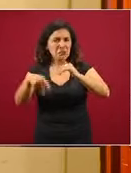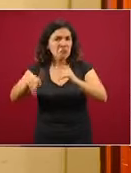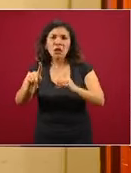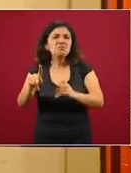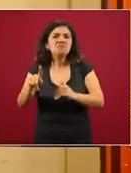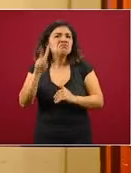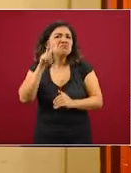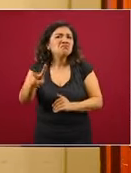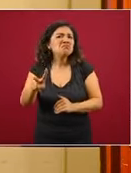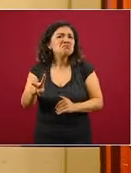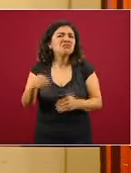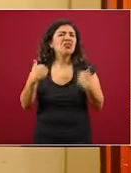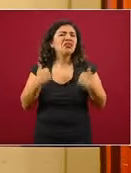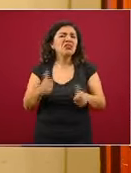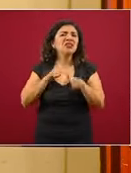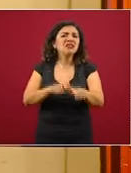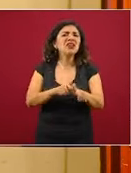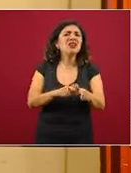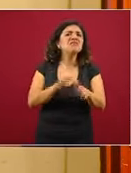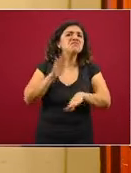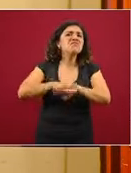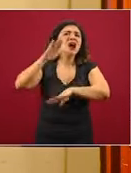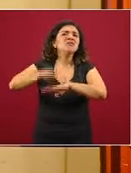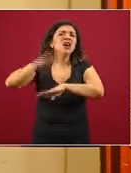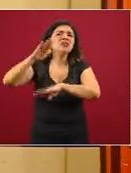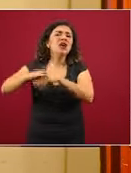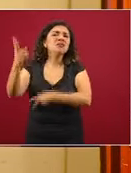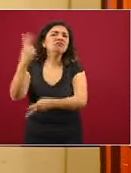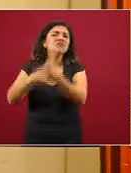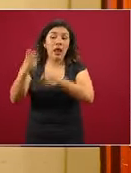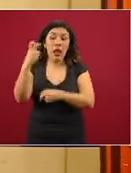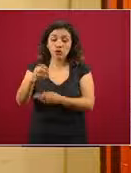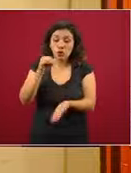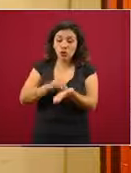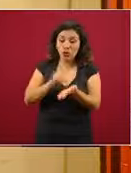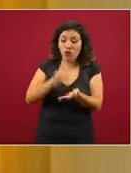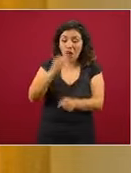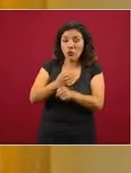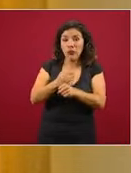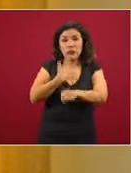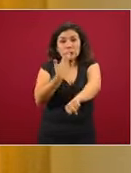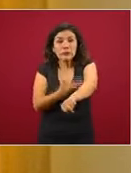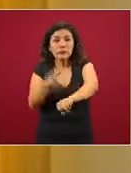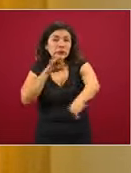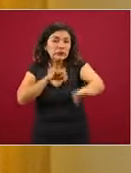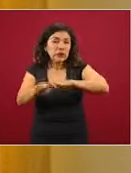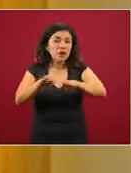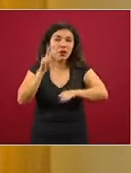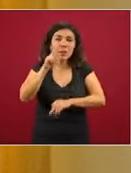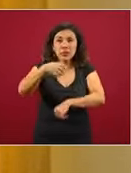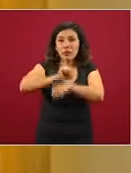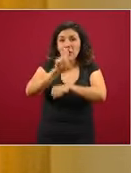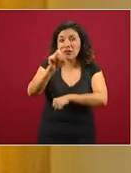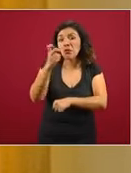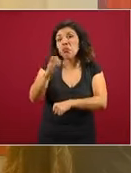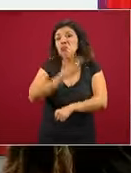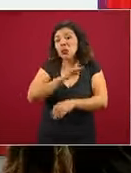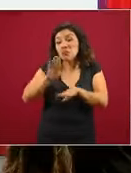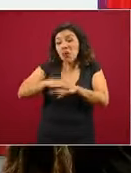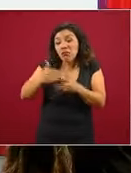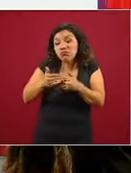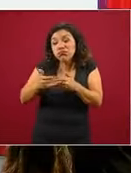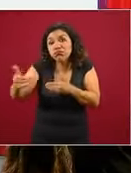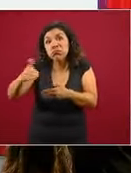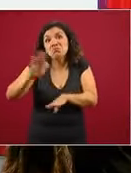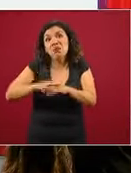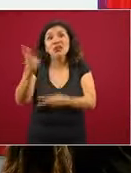que la tendencia para la semana 30 y que además todavía está en construcción, o sea, ese número final puede todavía seguirse incrementando en